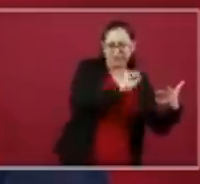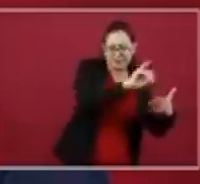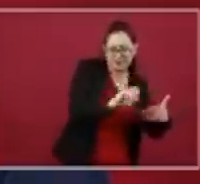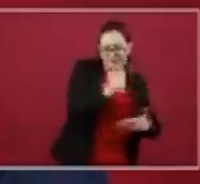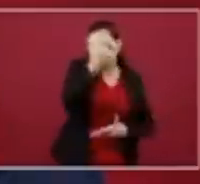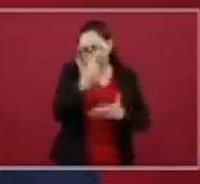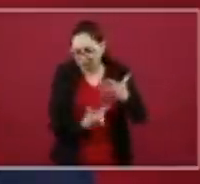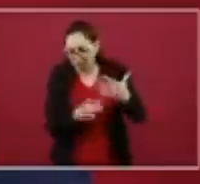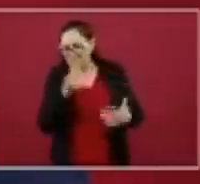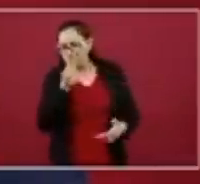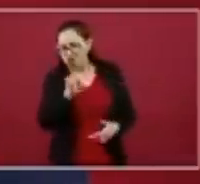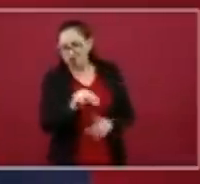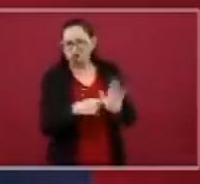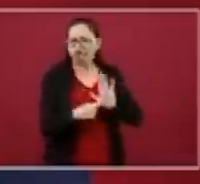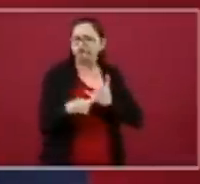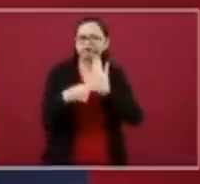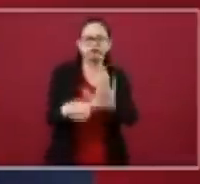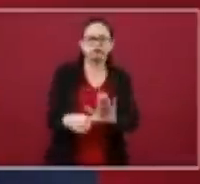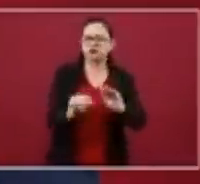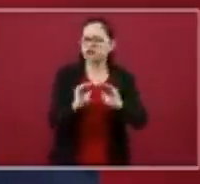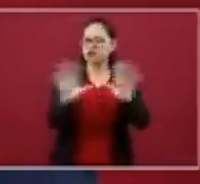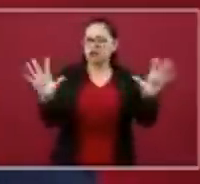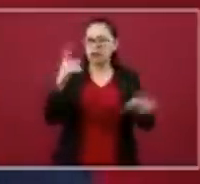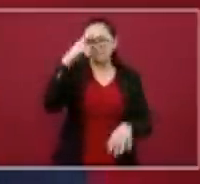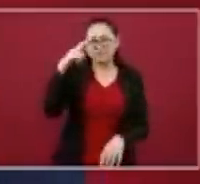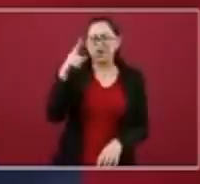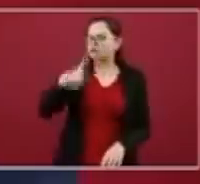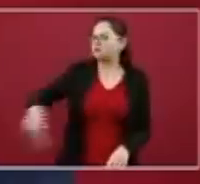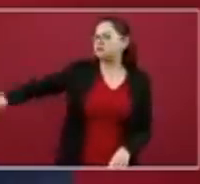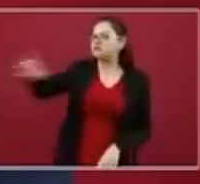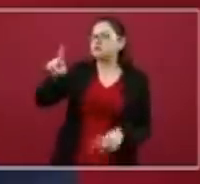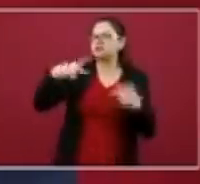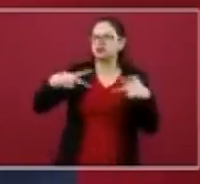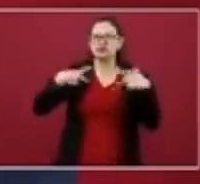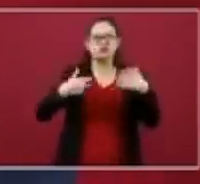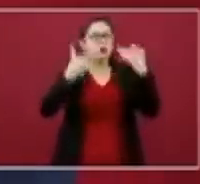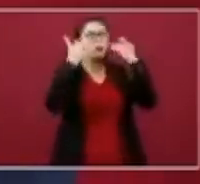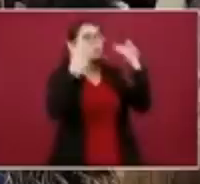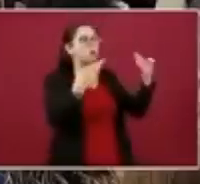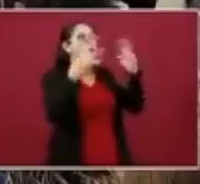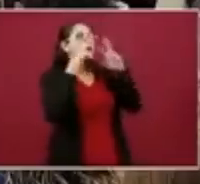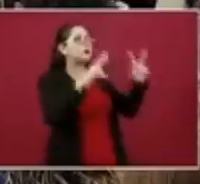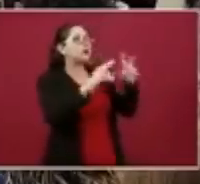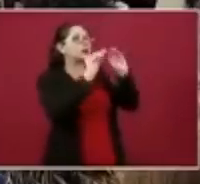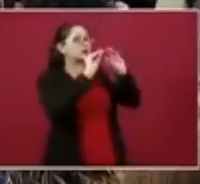contra, para que los ciudadanos lo sepan.